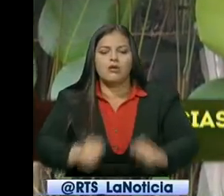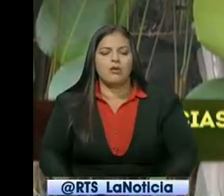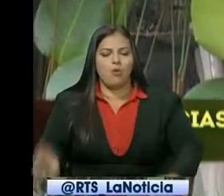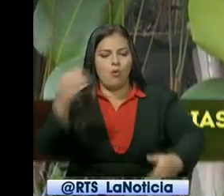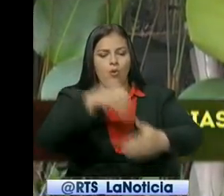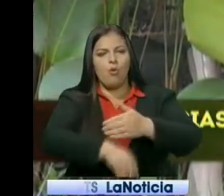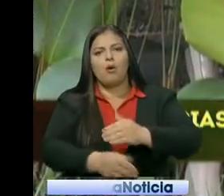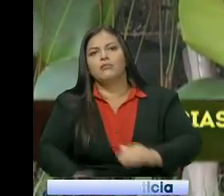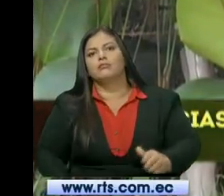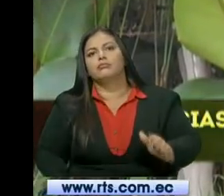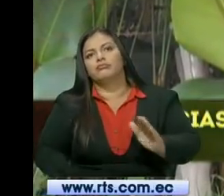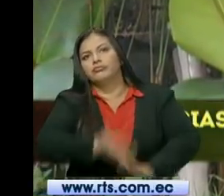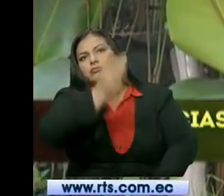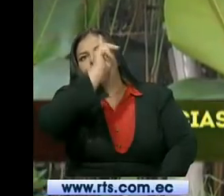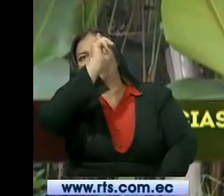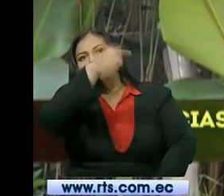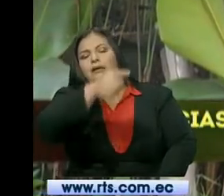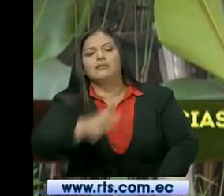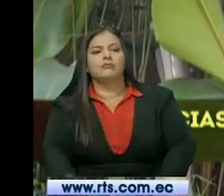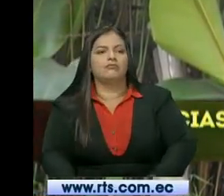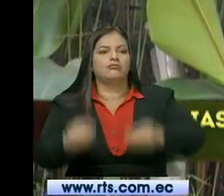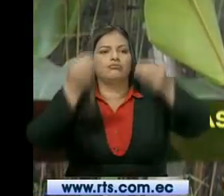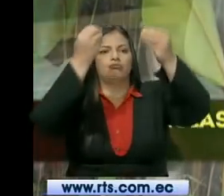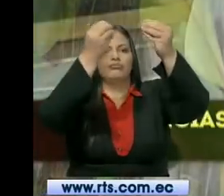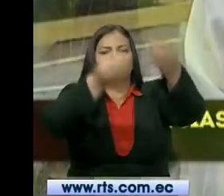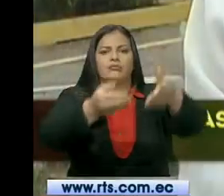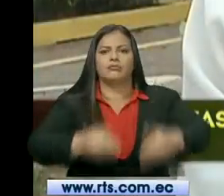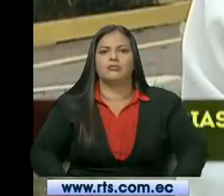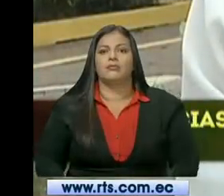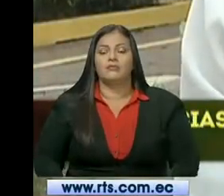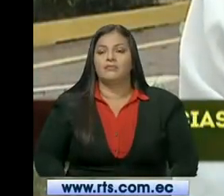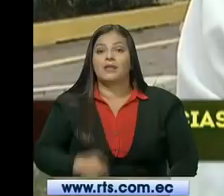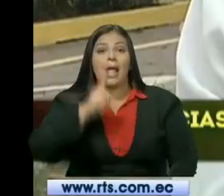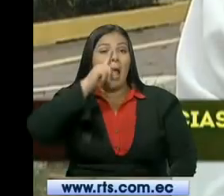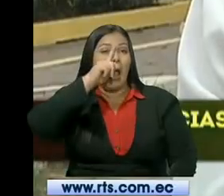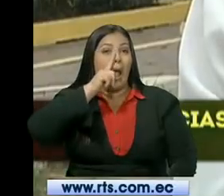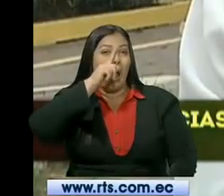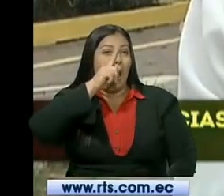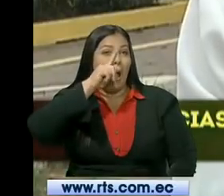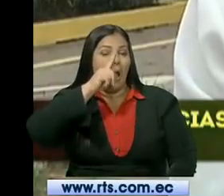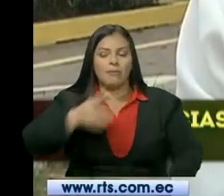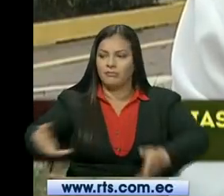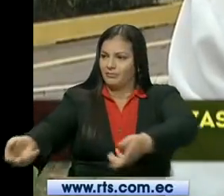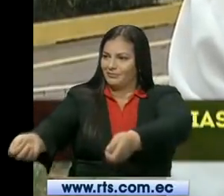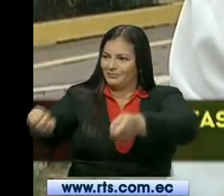sabrosa, más rica, más sabor. Eso lo hacían. Y para